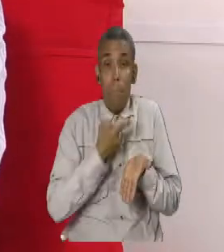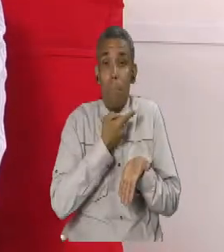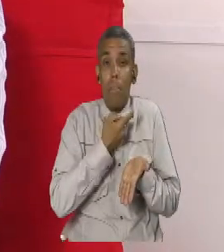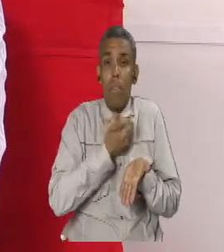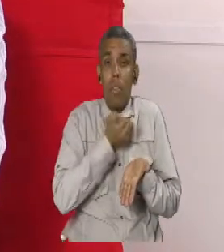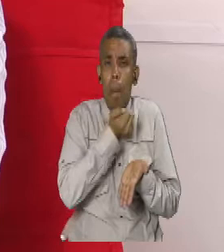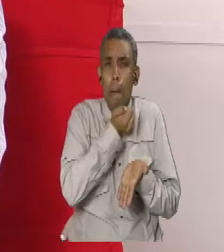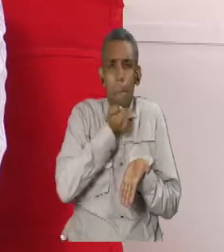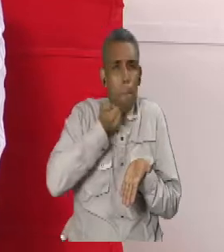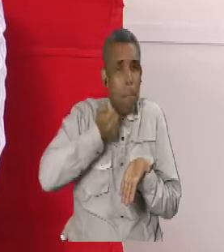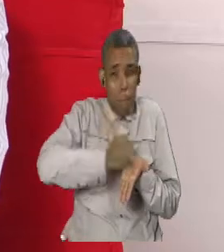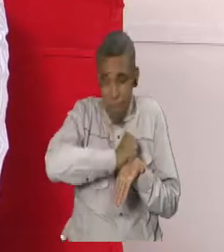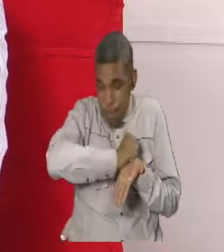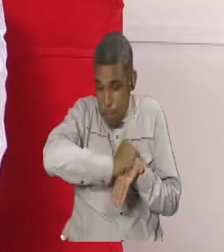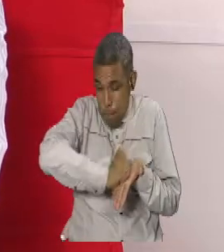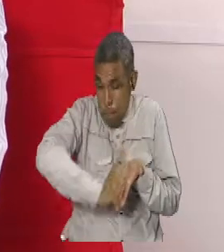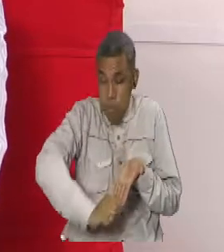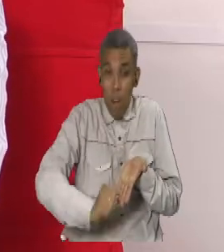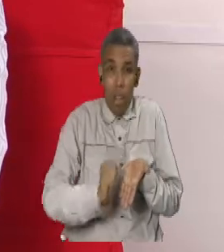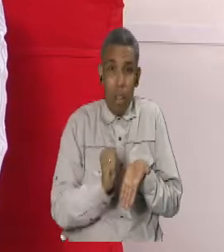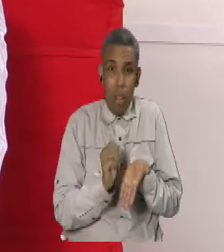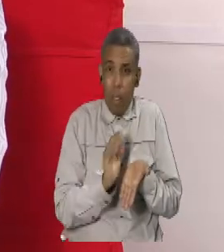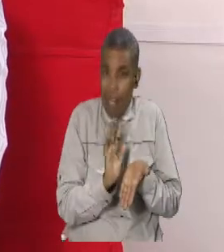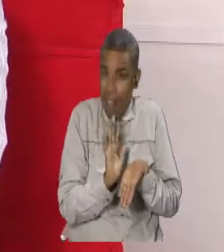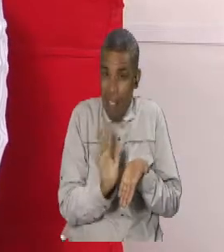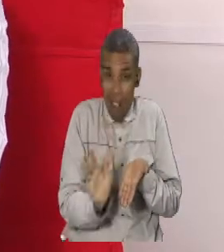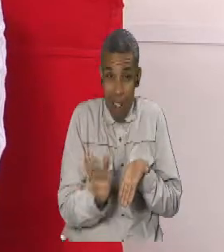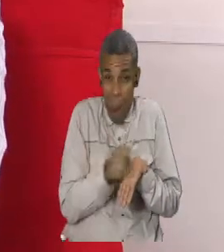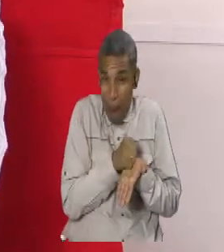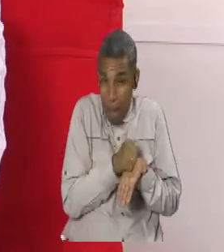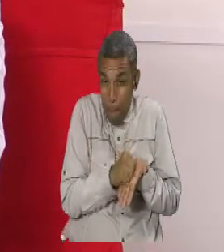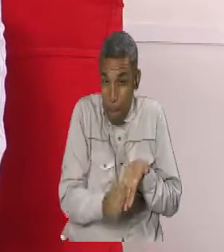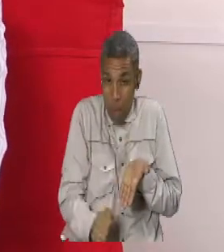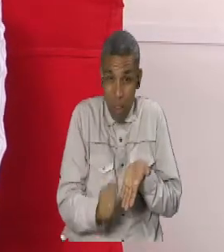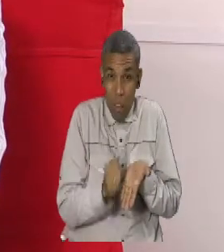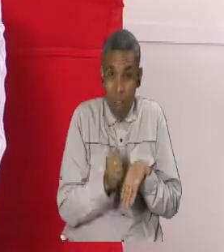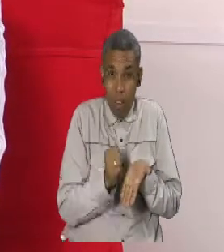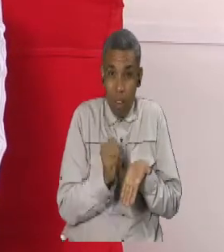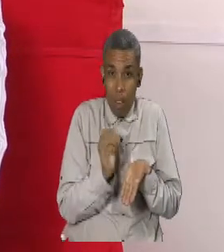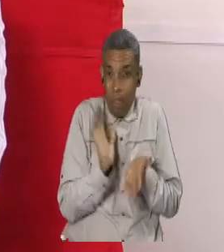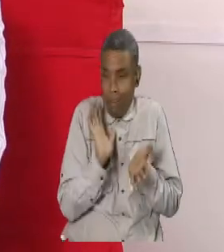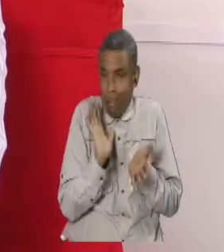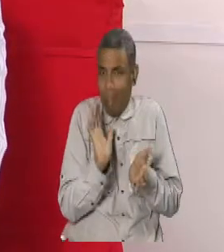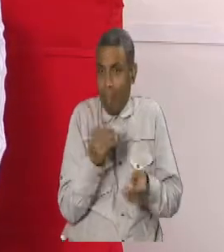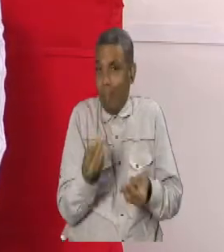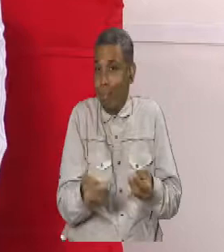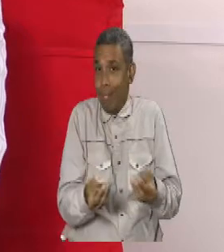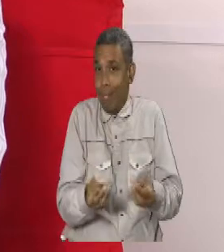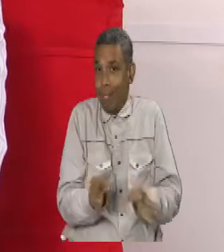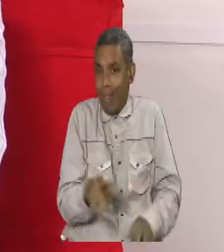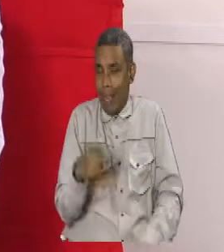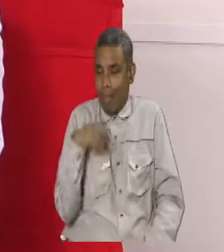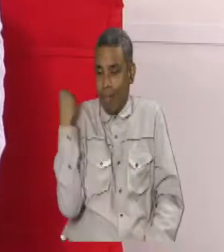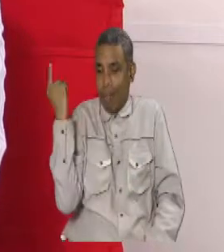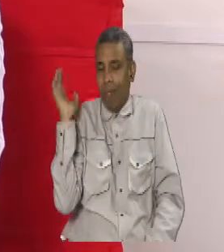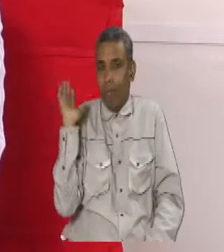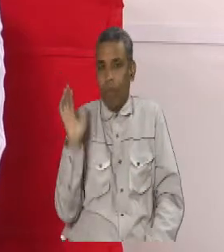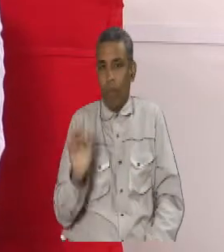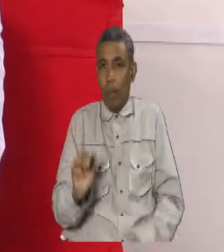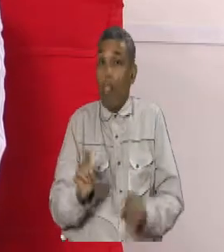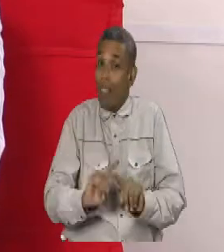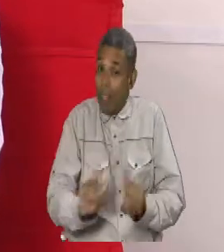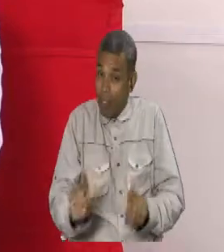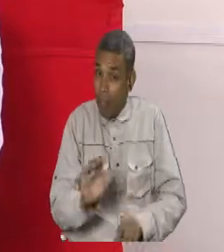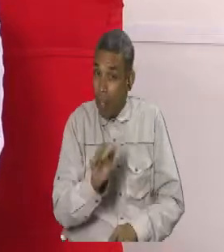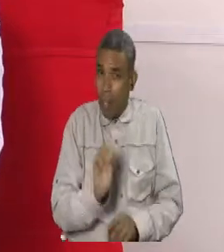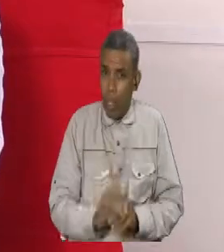la salida de la que hay, okay. Lo podemos hacer perfectamente. Los latinos tendemos a tener barbas abiertas, o sea,